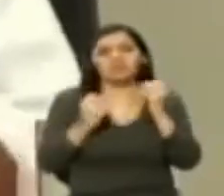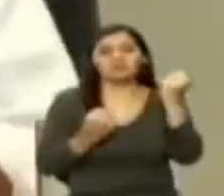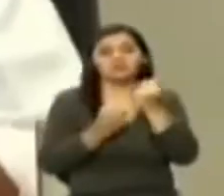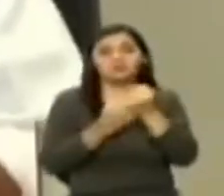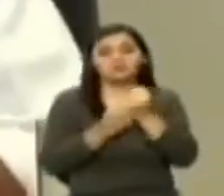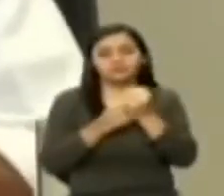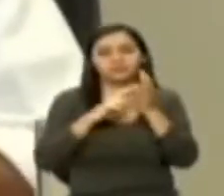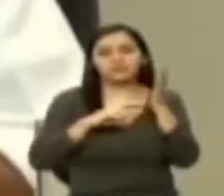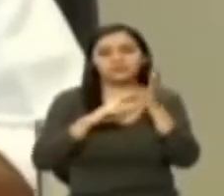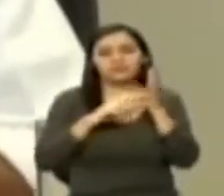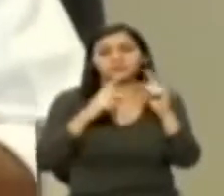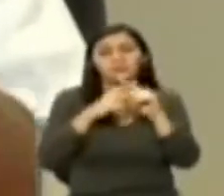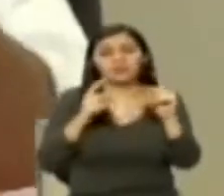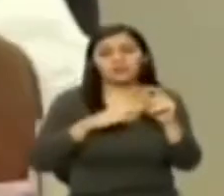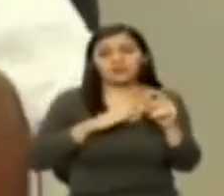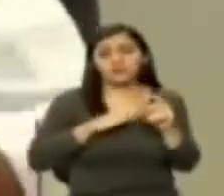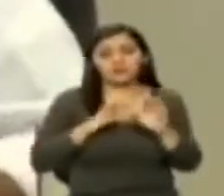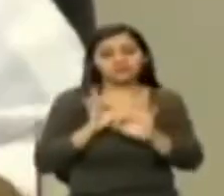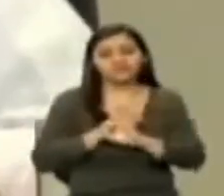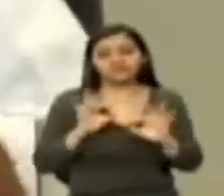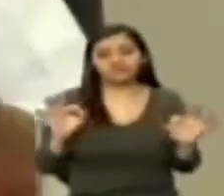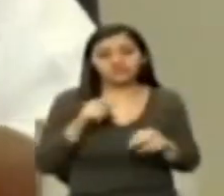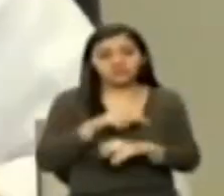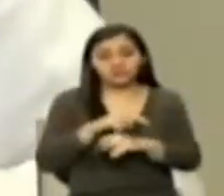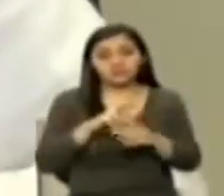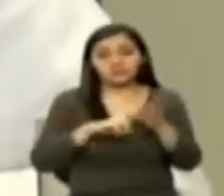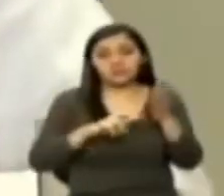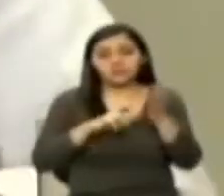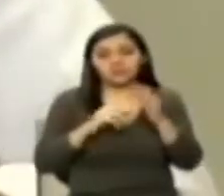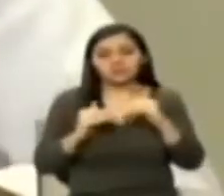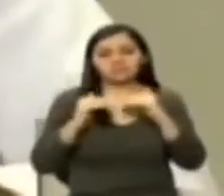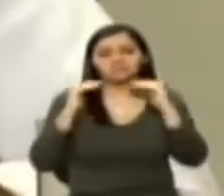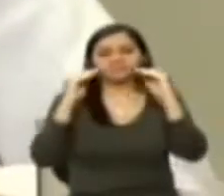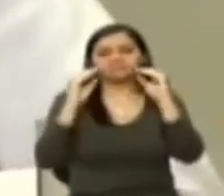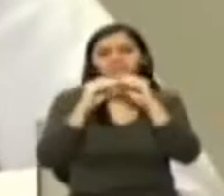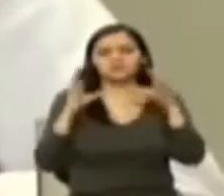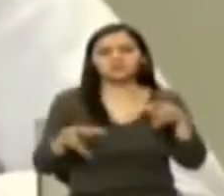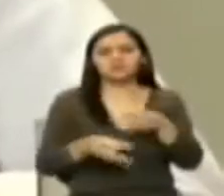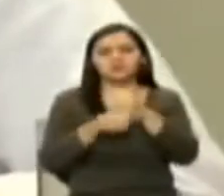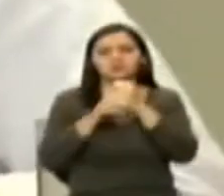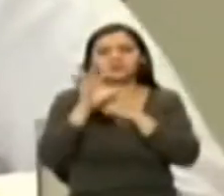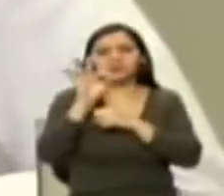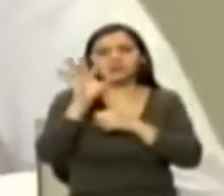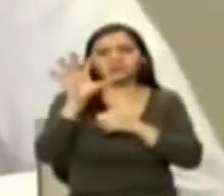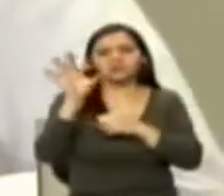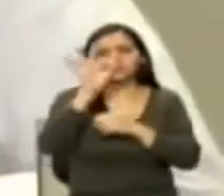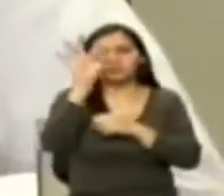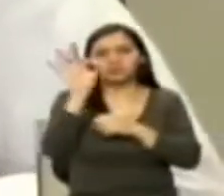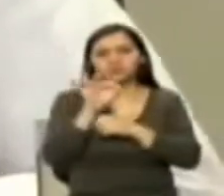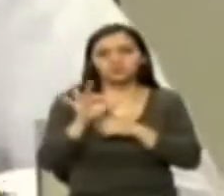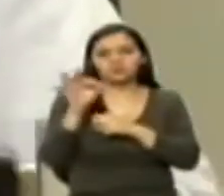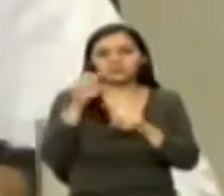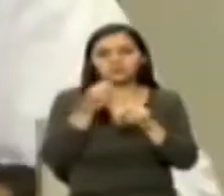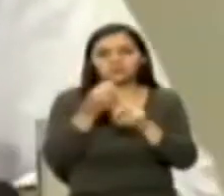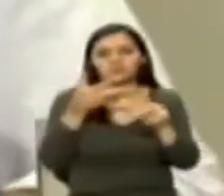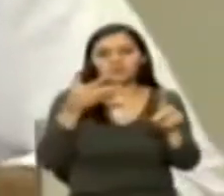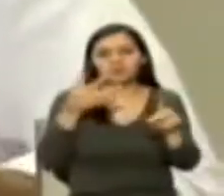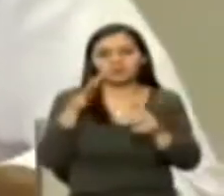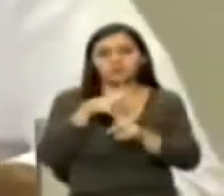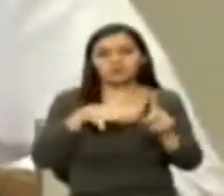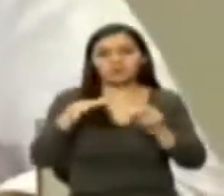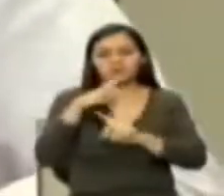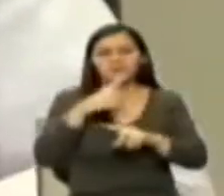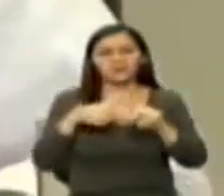que esa sí no tiene gran tecnología. Cuando la gran minería usa tecnología de punta y se recupera 95% de los impactos ambientales. A